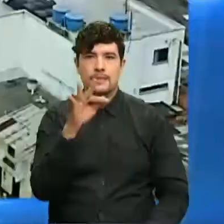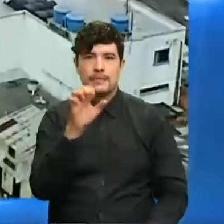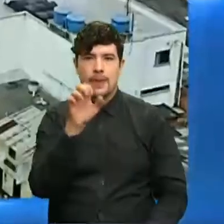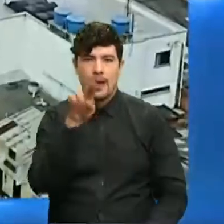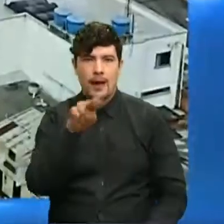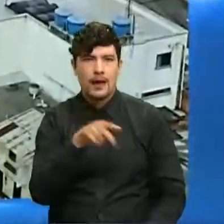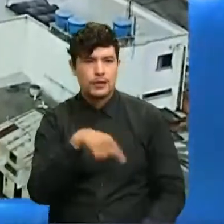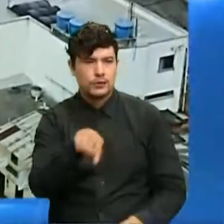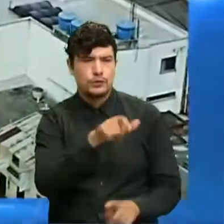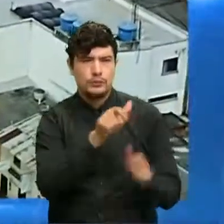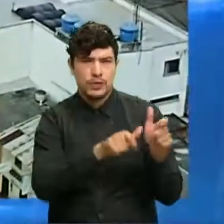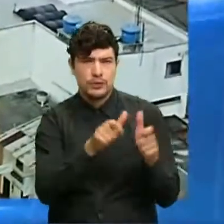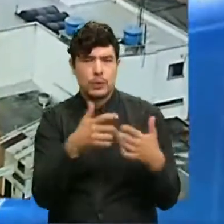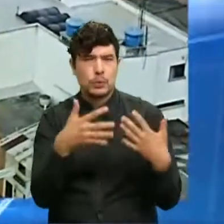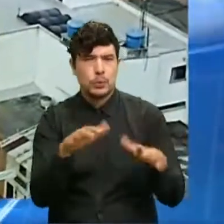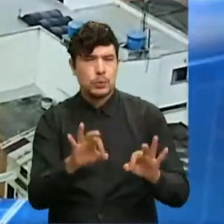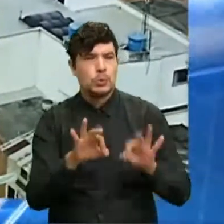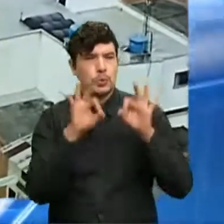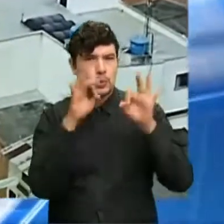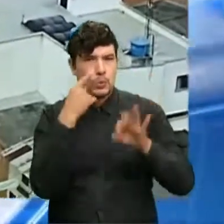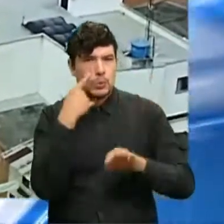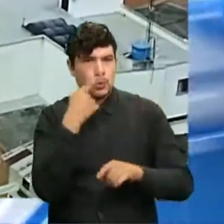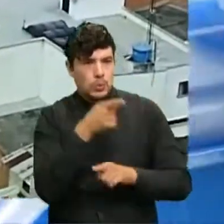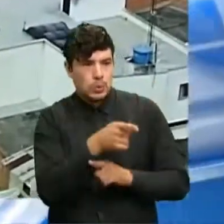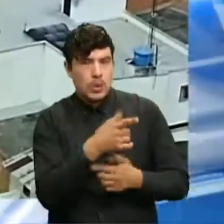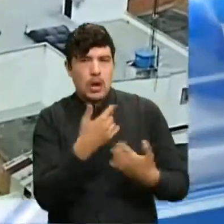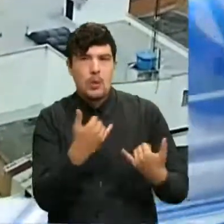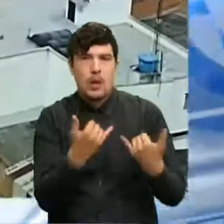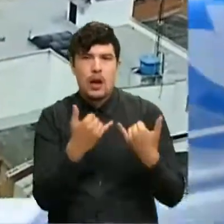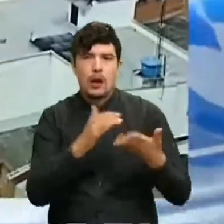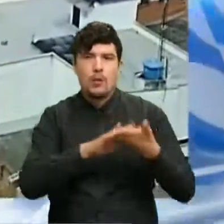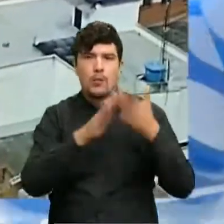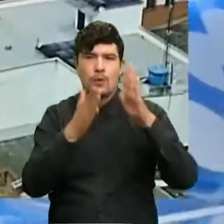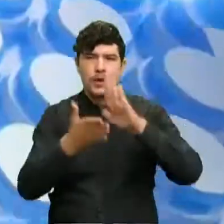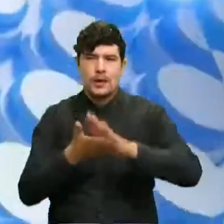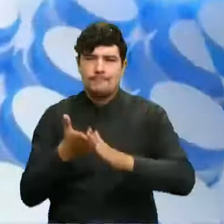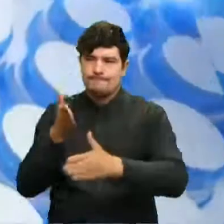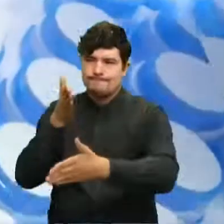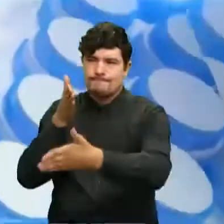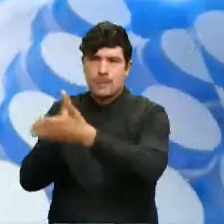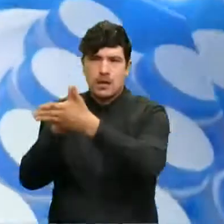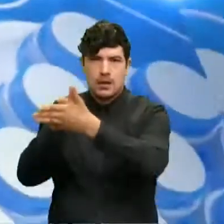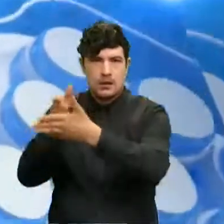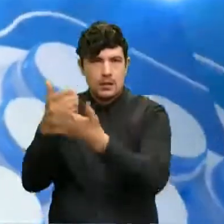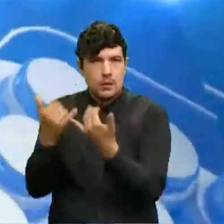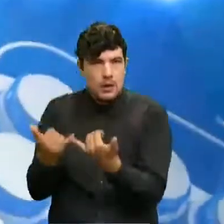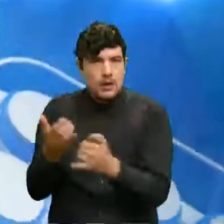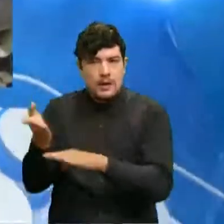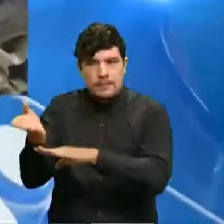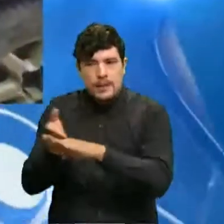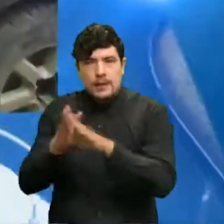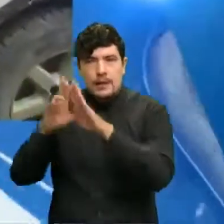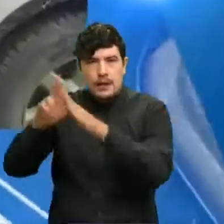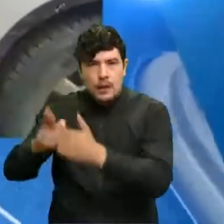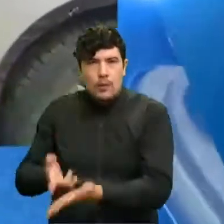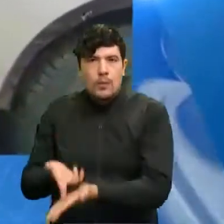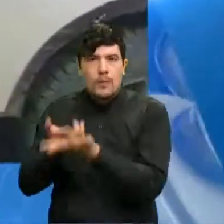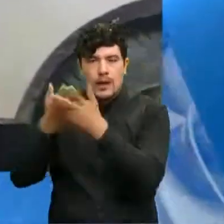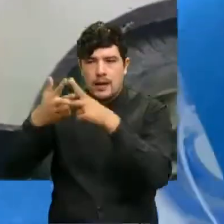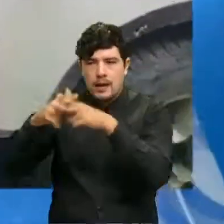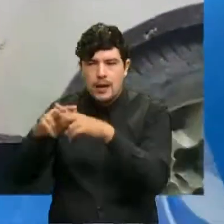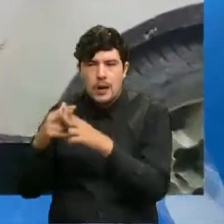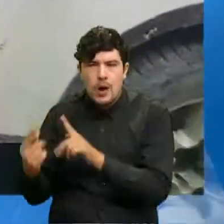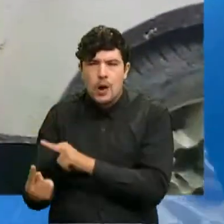caserío distante 8 horas de la cabecera municipal, llamó la atención de sus autoridades para que realicen la recuperación y mantenimiento de la